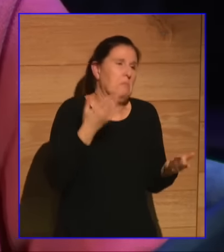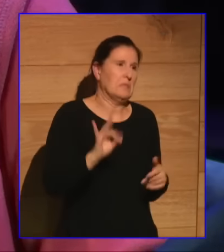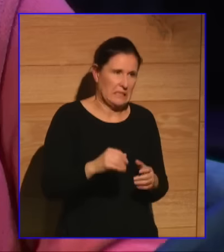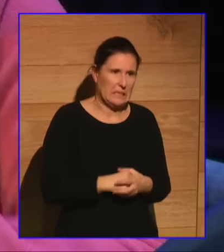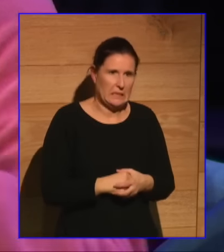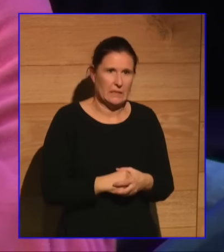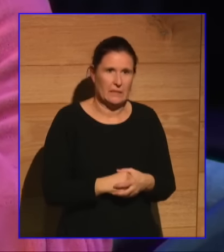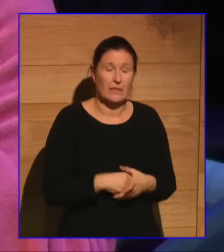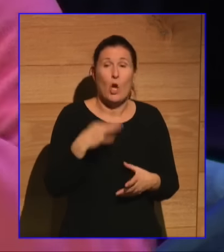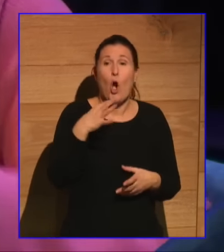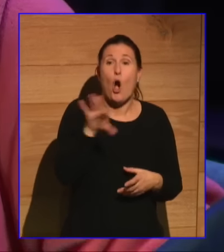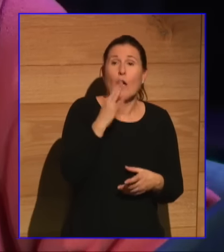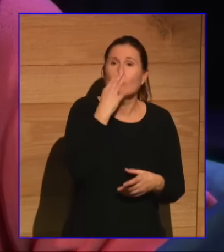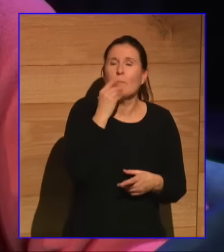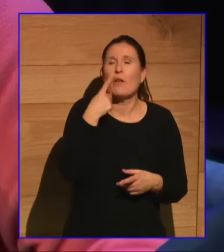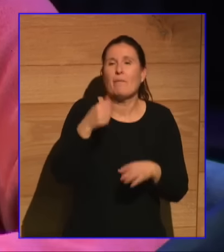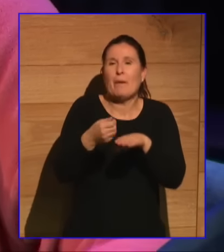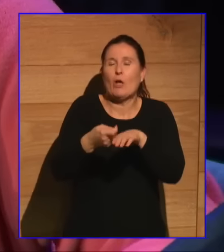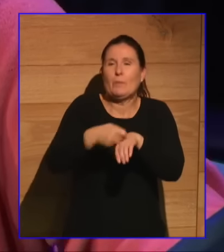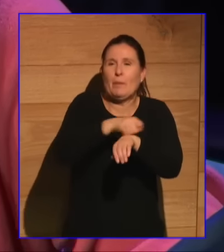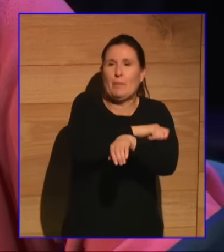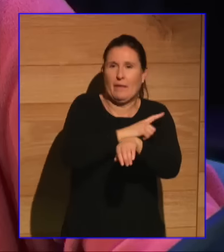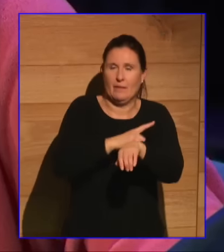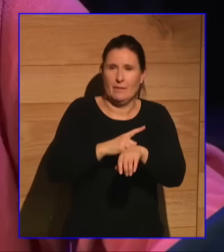O me traéis un perro, pero me lo depiláis.